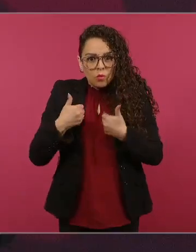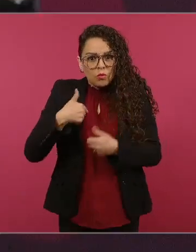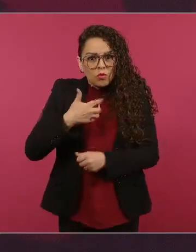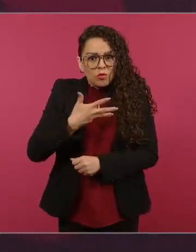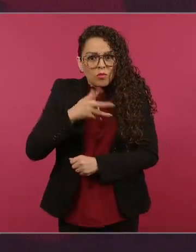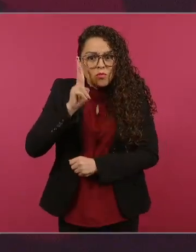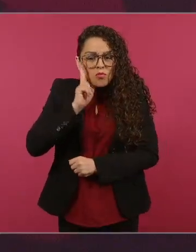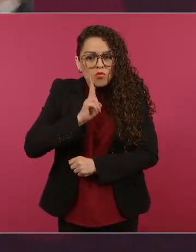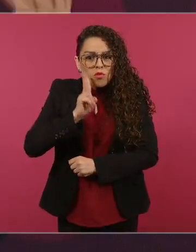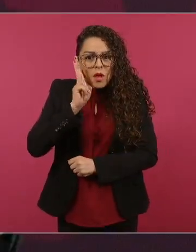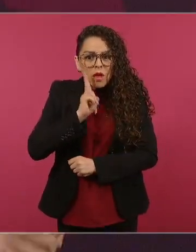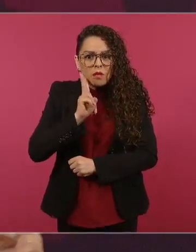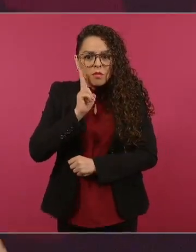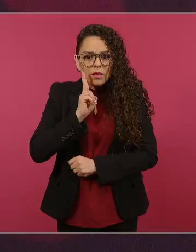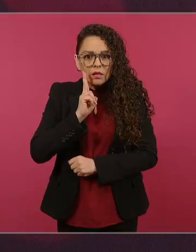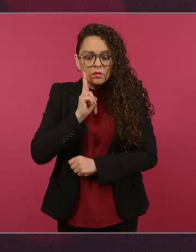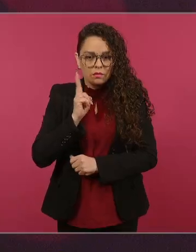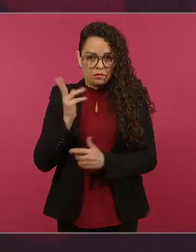Entonces están libres,